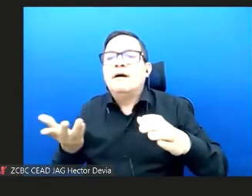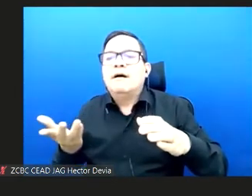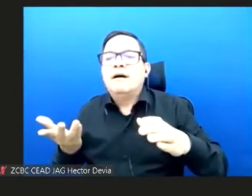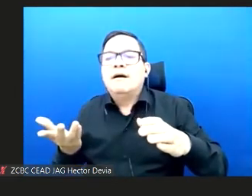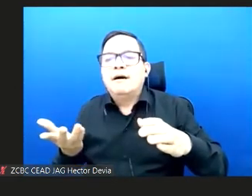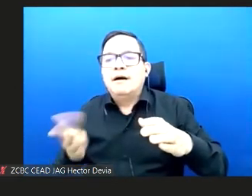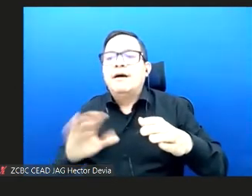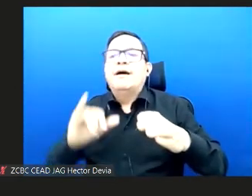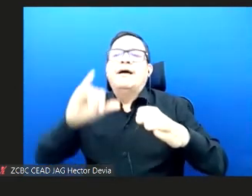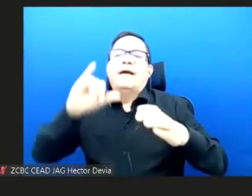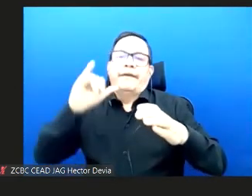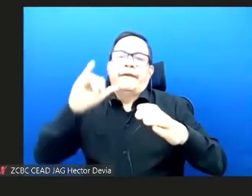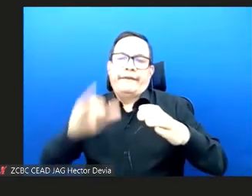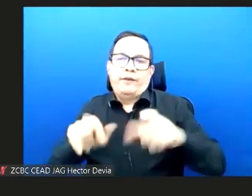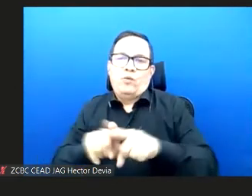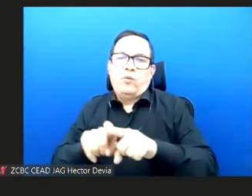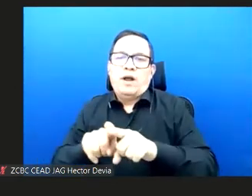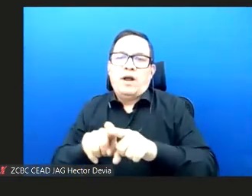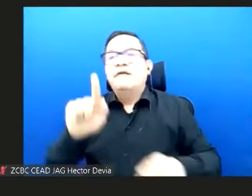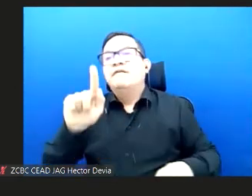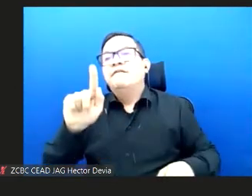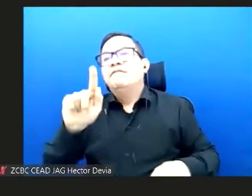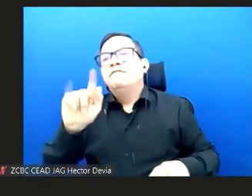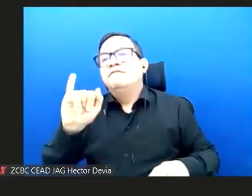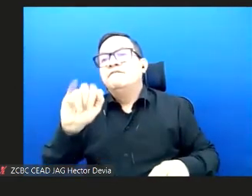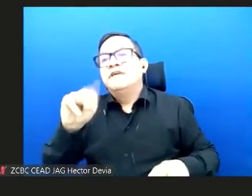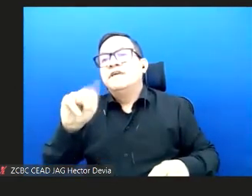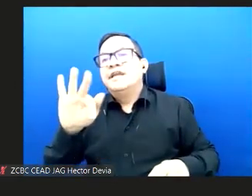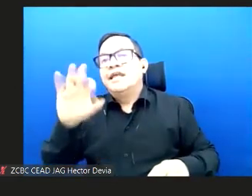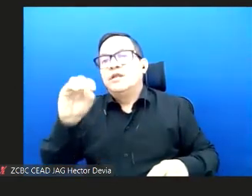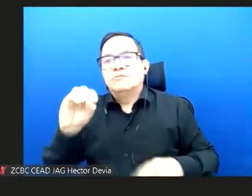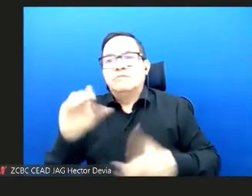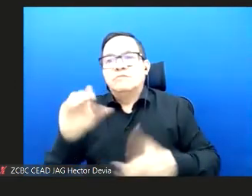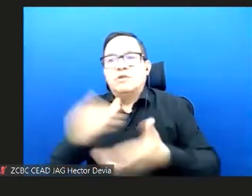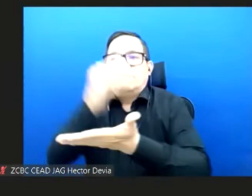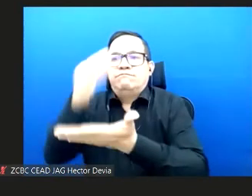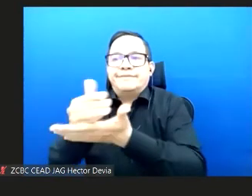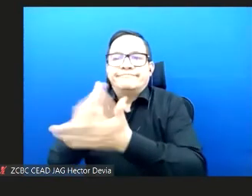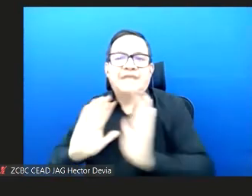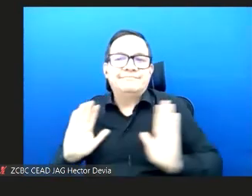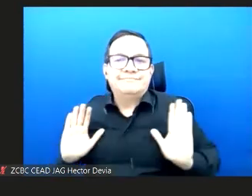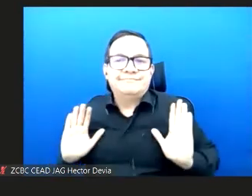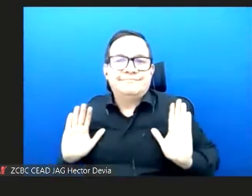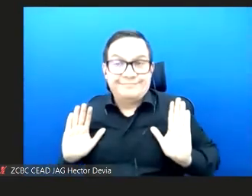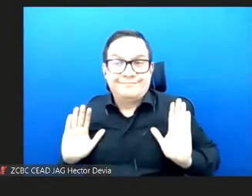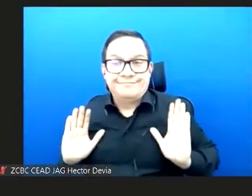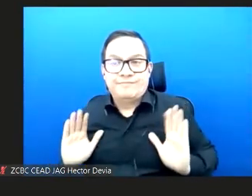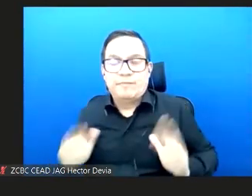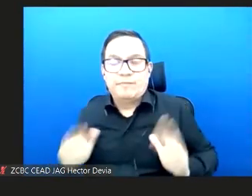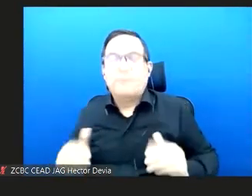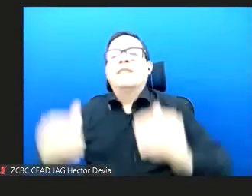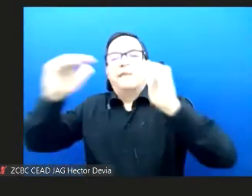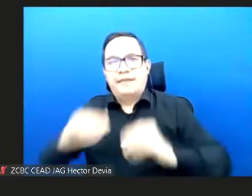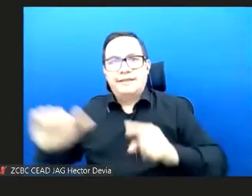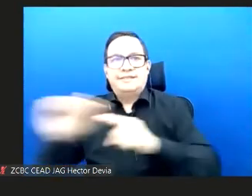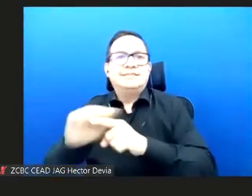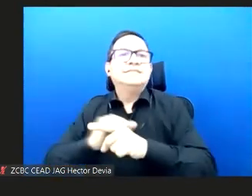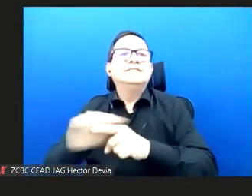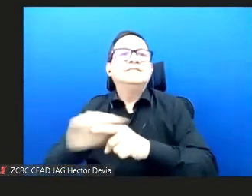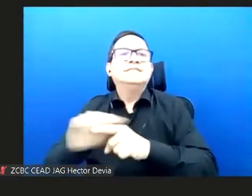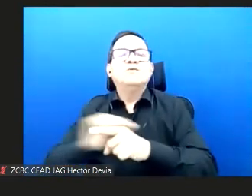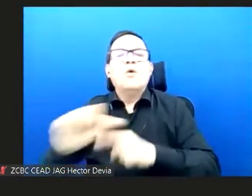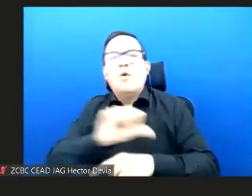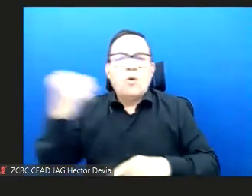conjunto finito, ¿no? Listo, ahora vamos con nuestra segunda parte o con nuestro